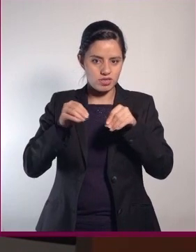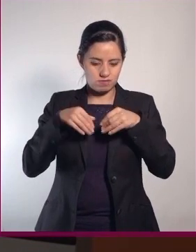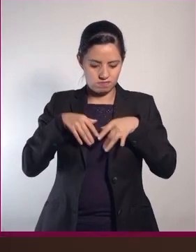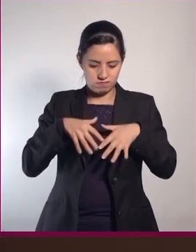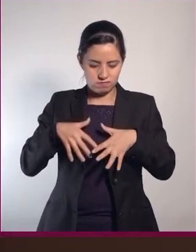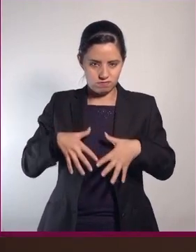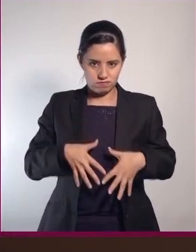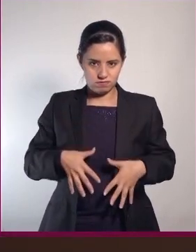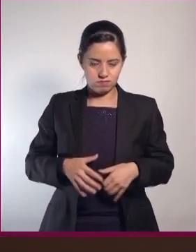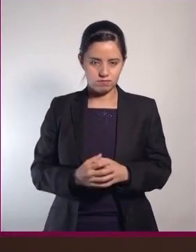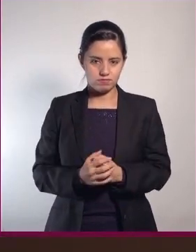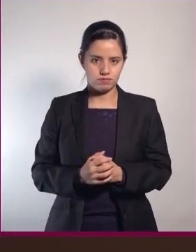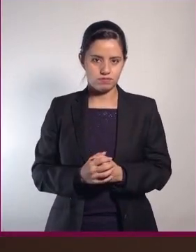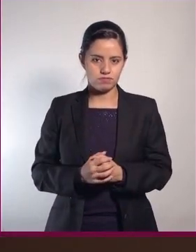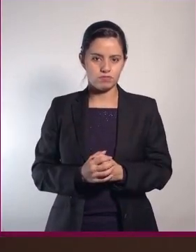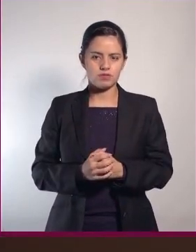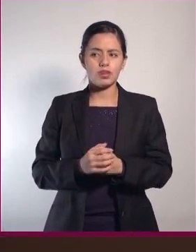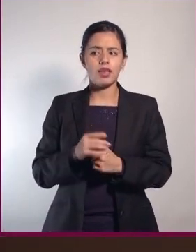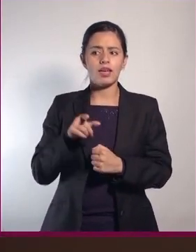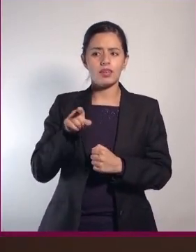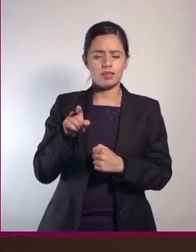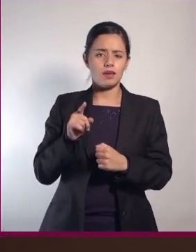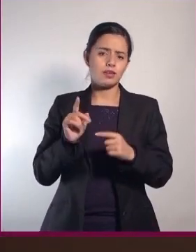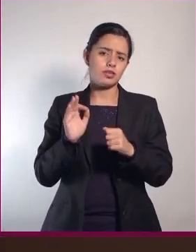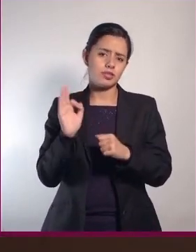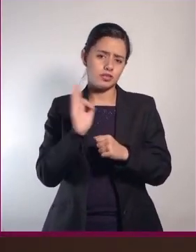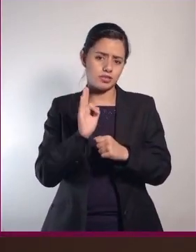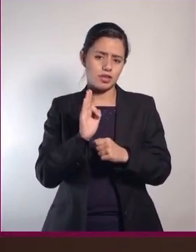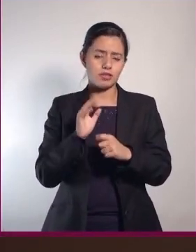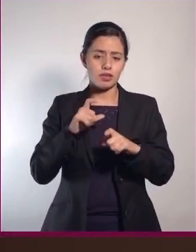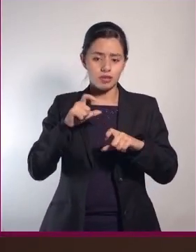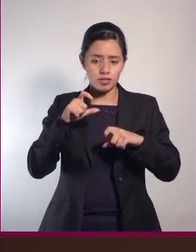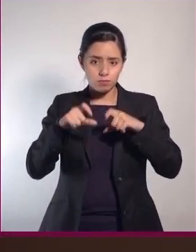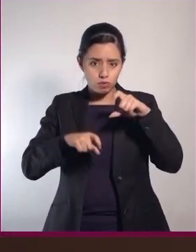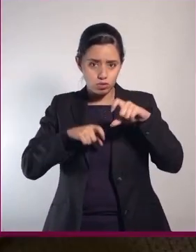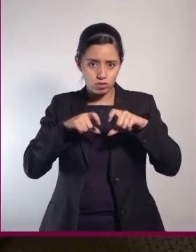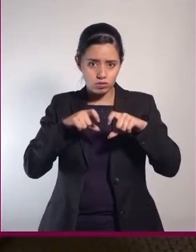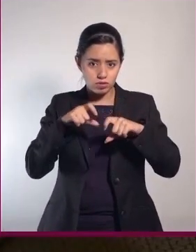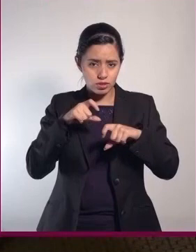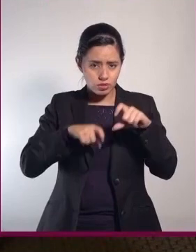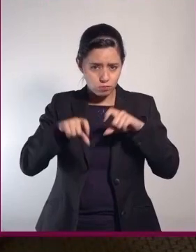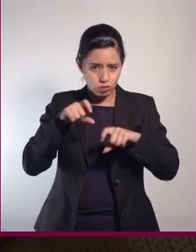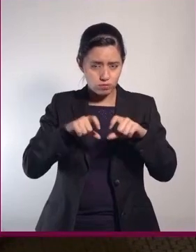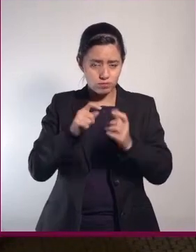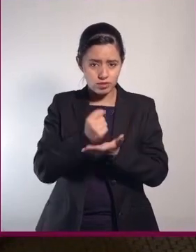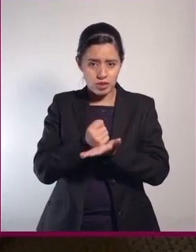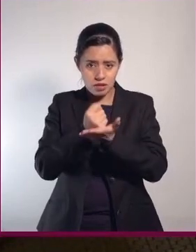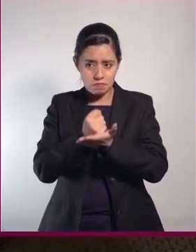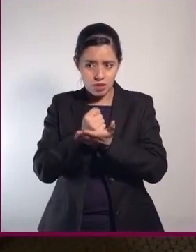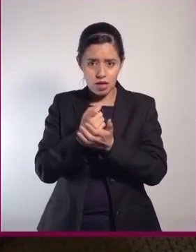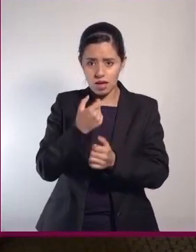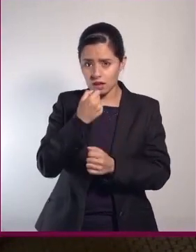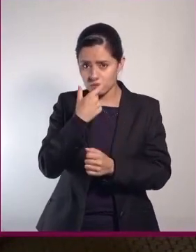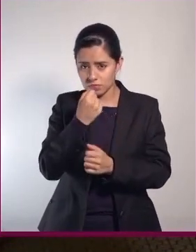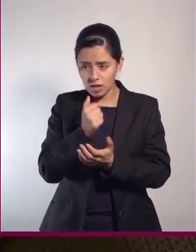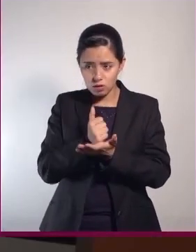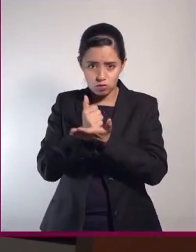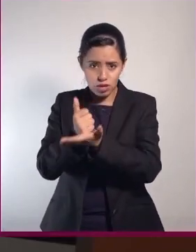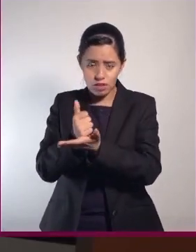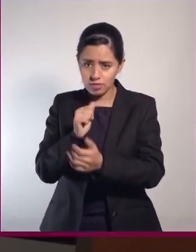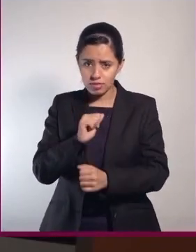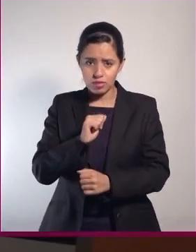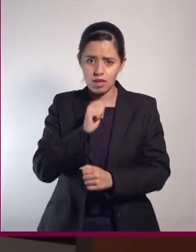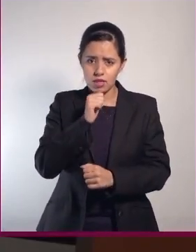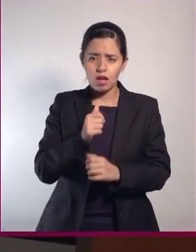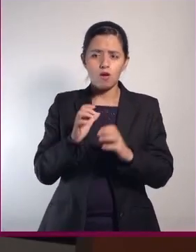allí. Doctor, ¿qué pasa si un paciente que requiere de una quimioterapia no la recibe? Habrá que ver el objetivo que tenía la quimioterapia, ¿no? Si